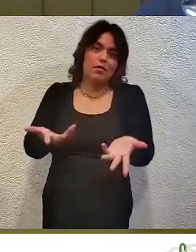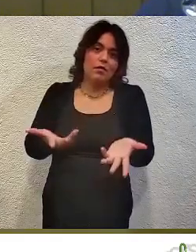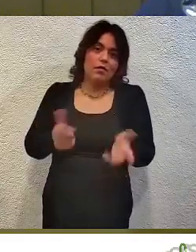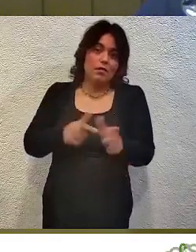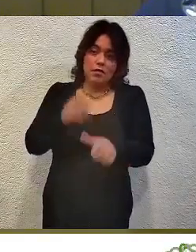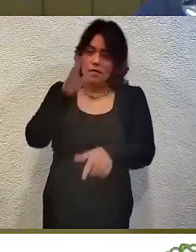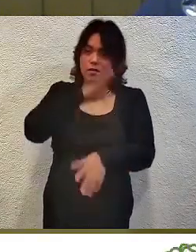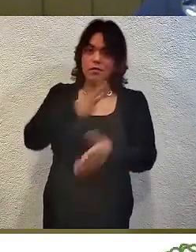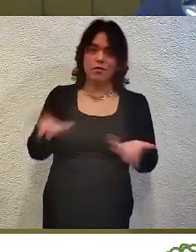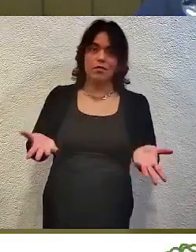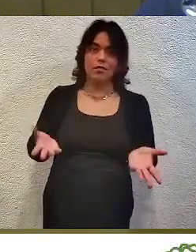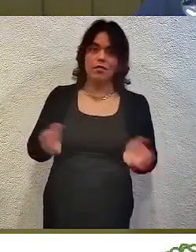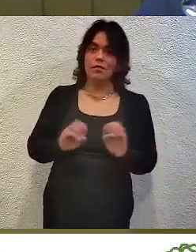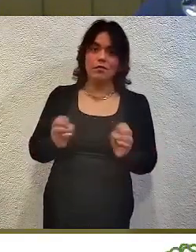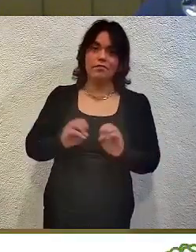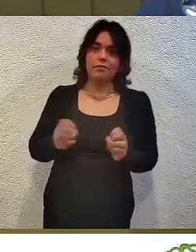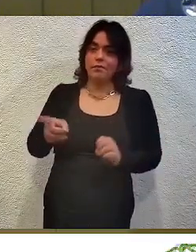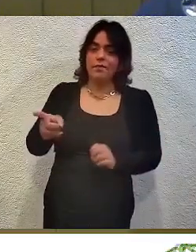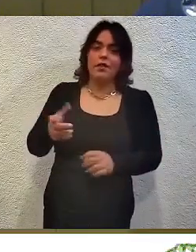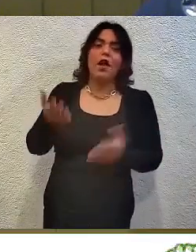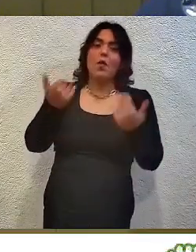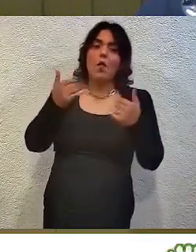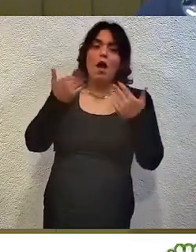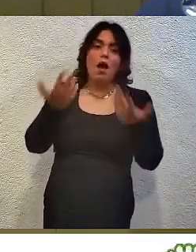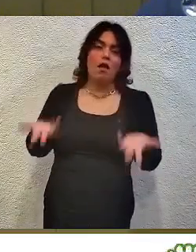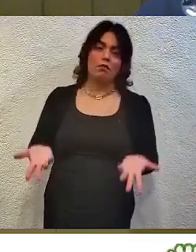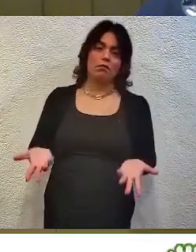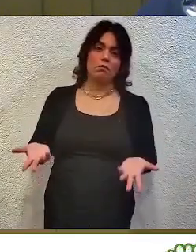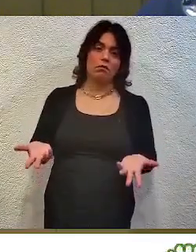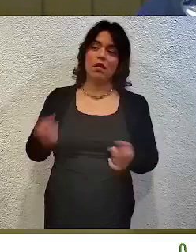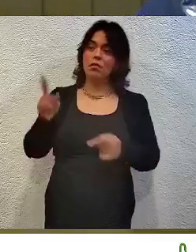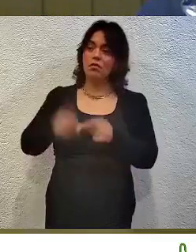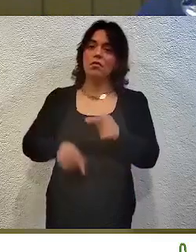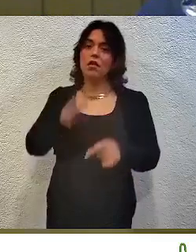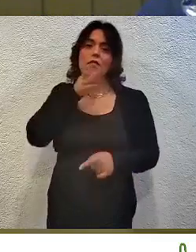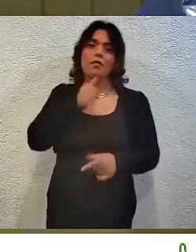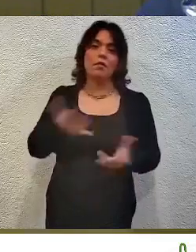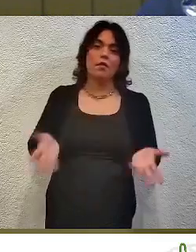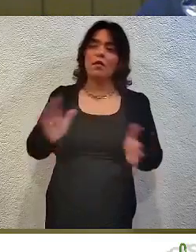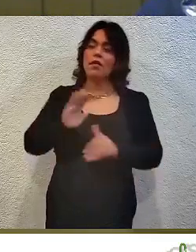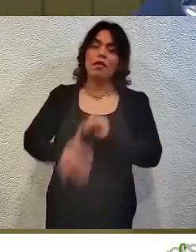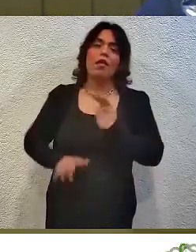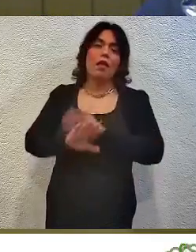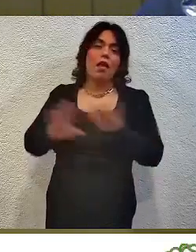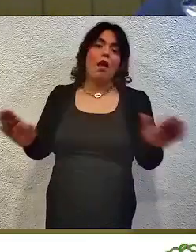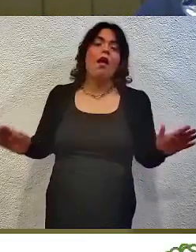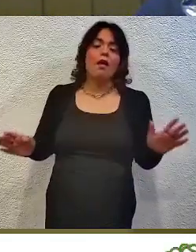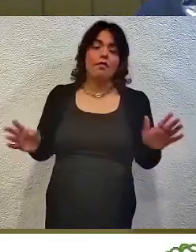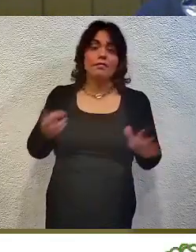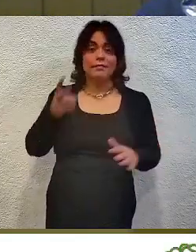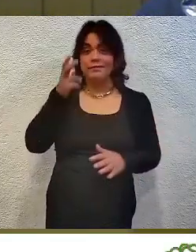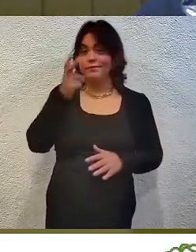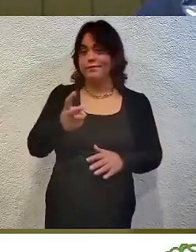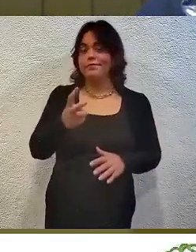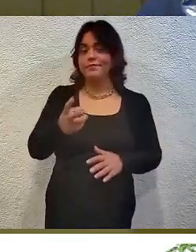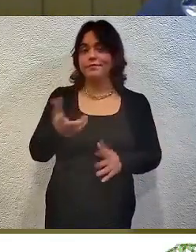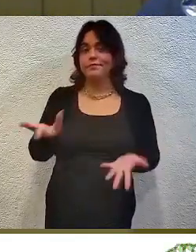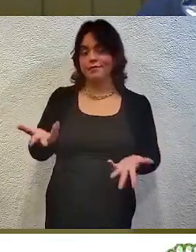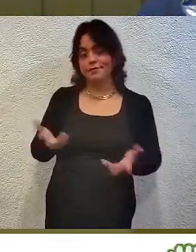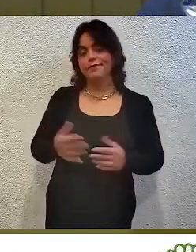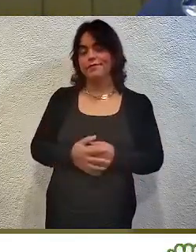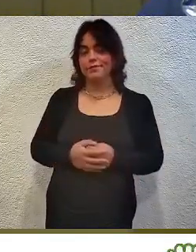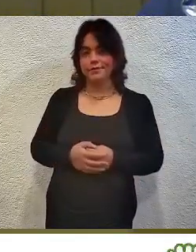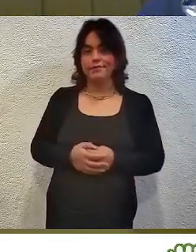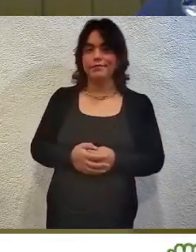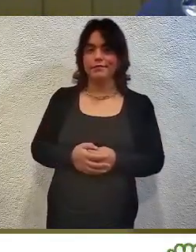justamente te has quedado sin materia, ya no lo vas a poder remover. Y al advertirse esa causal de improcedencia y actualizarse el sobreseimiento,